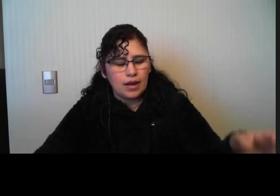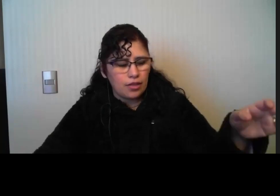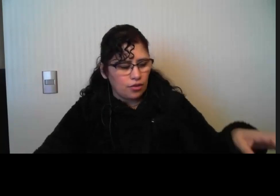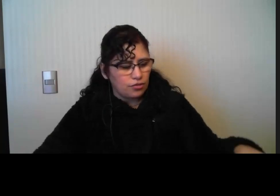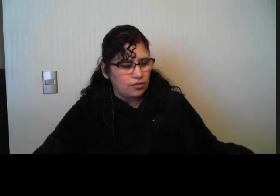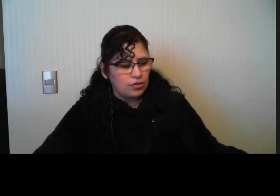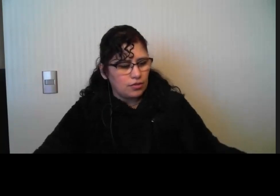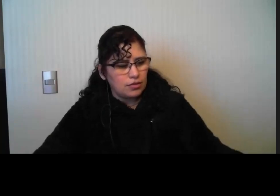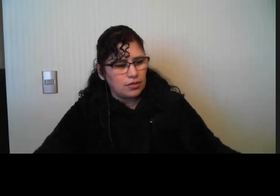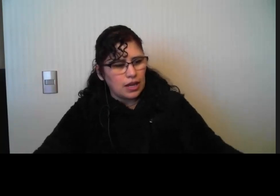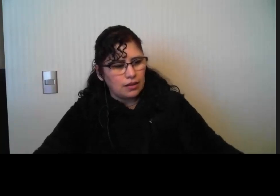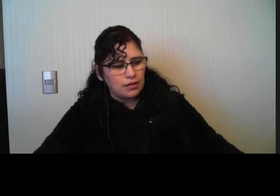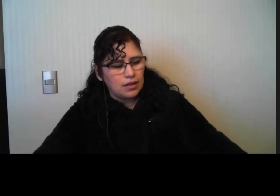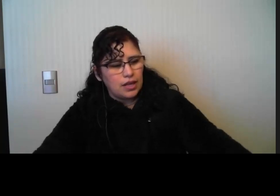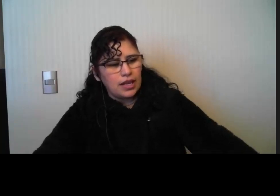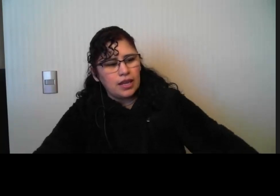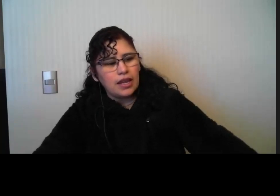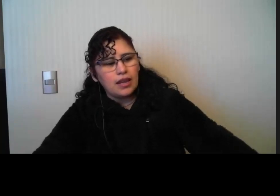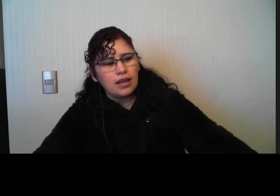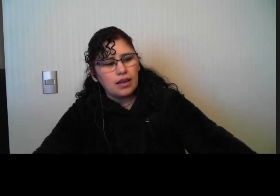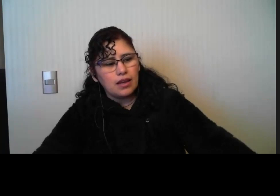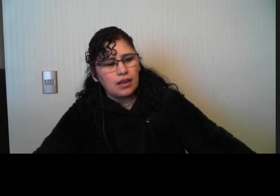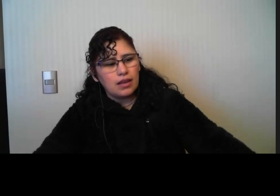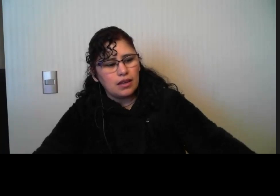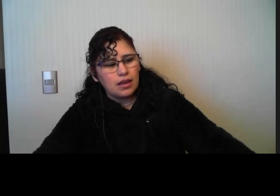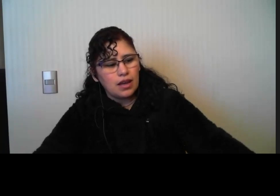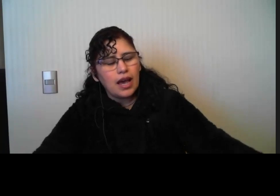a las 2. Ya. o después de la reunión con Fono.